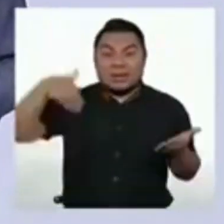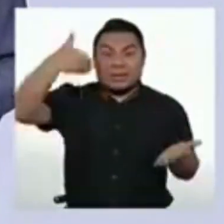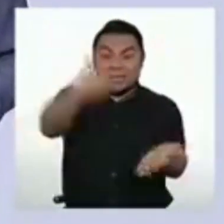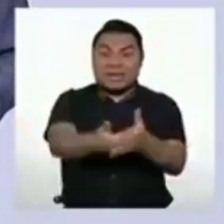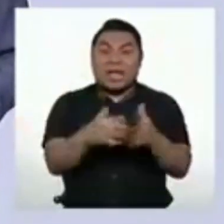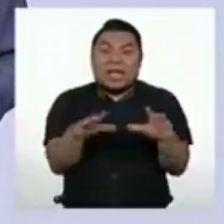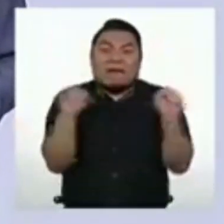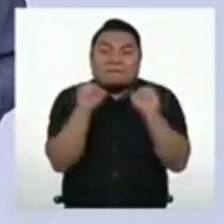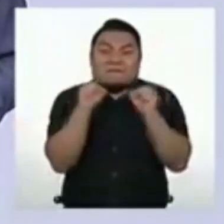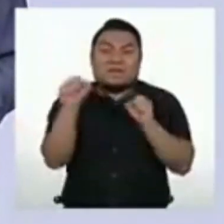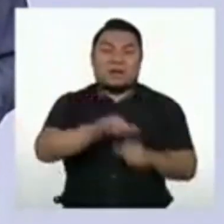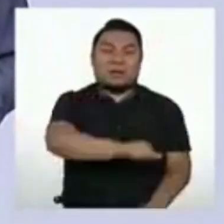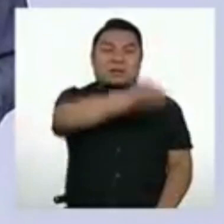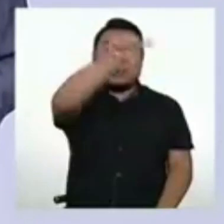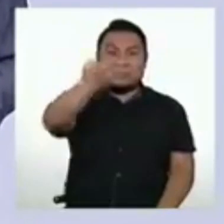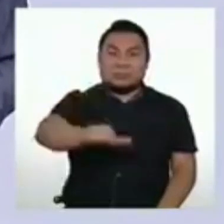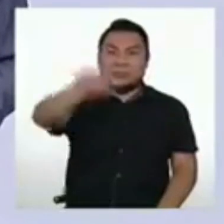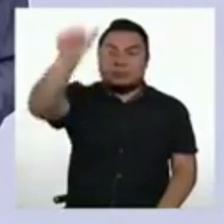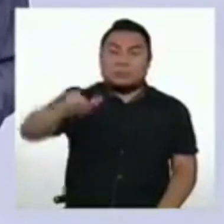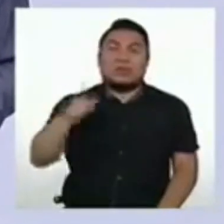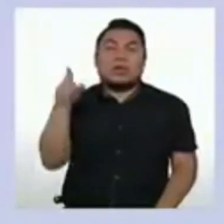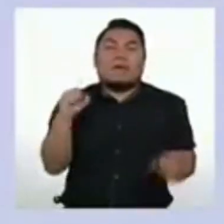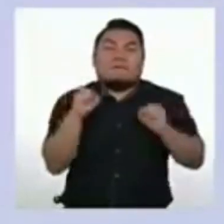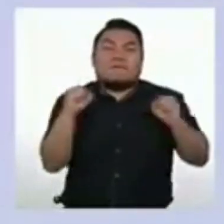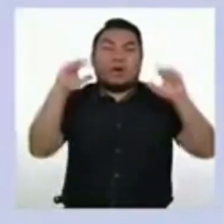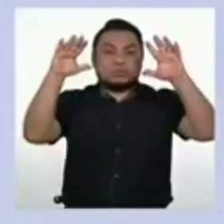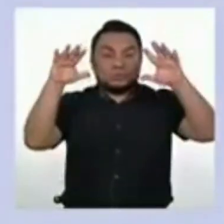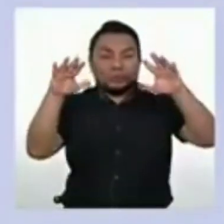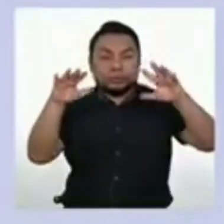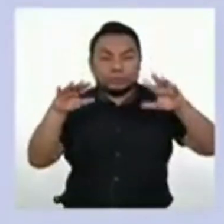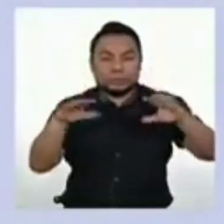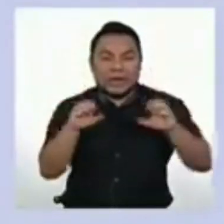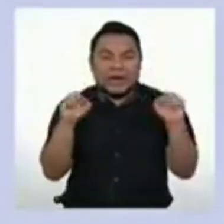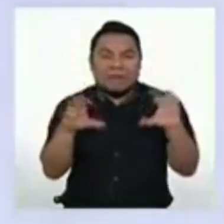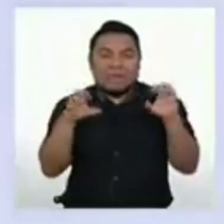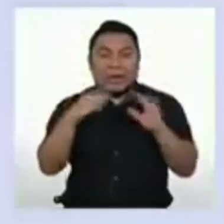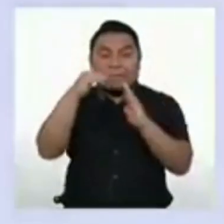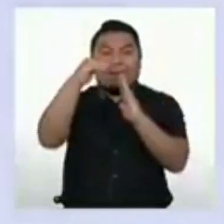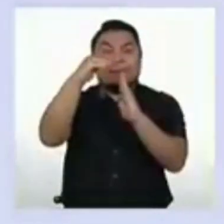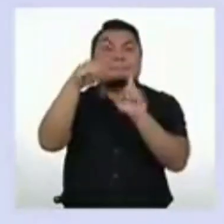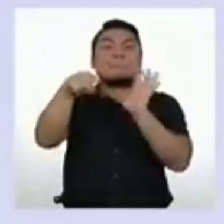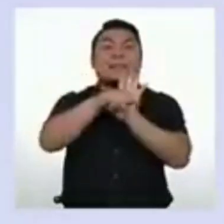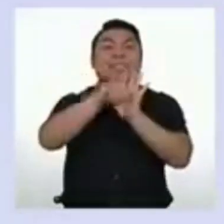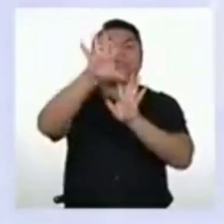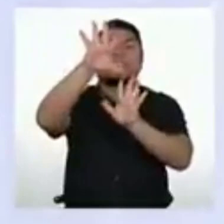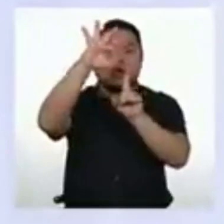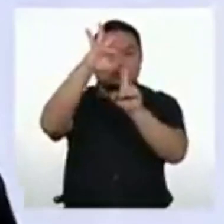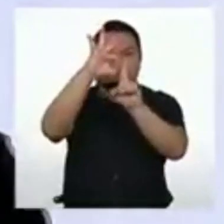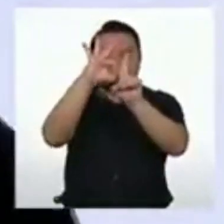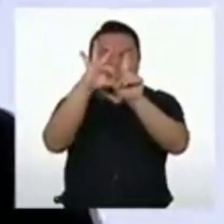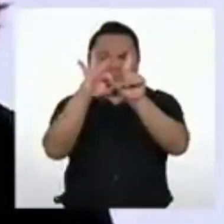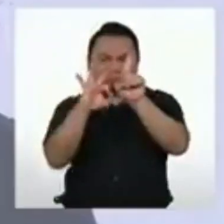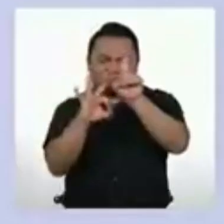al altiplano de los Andes y las temperaturas empiezan a bajar por las noches hasta los -5 grados centígrados. ¡Uy,